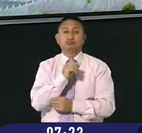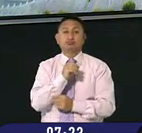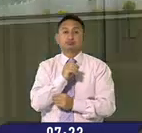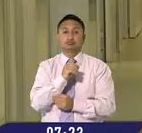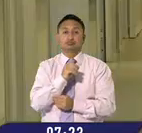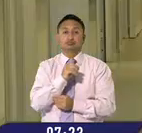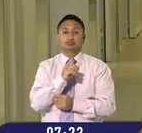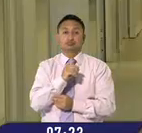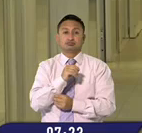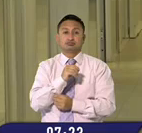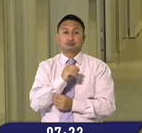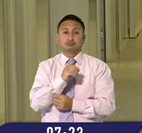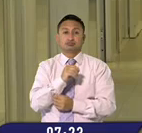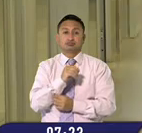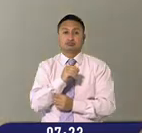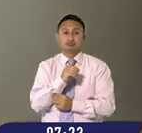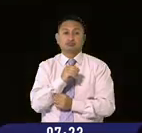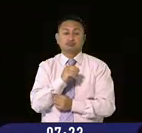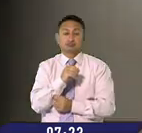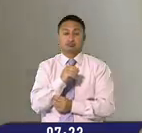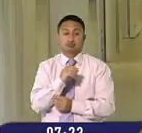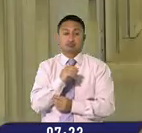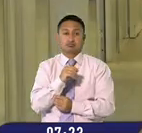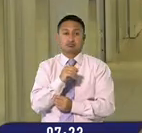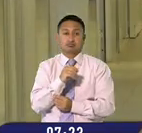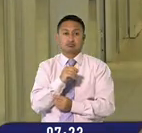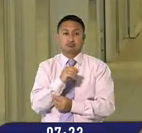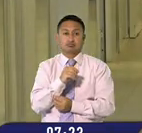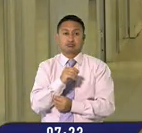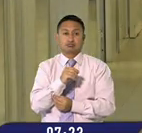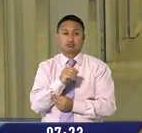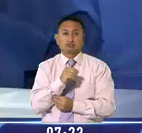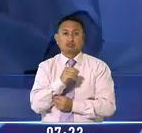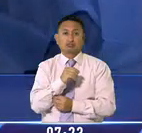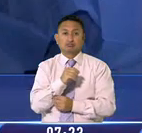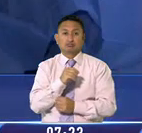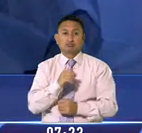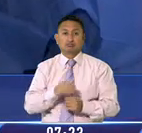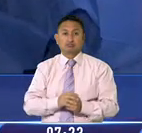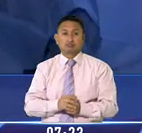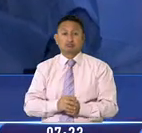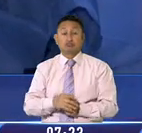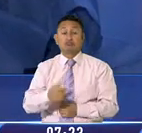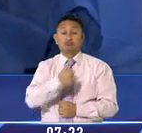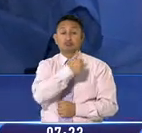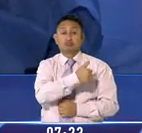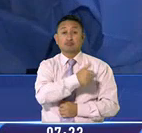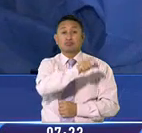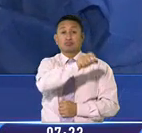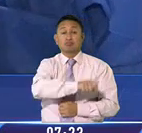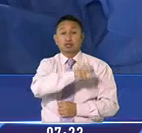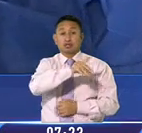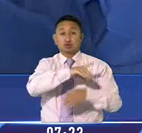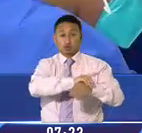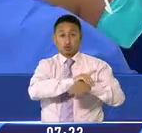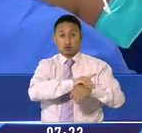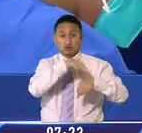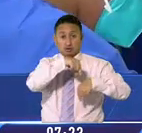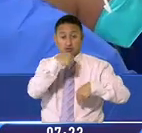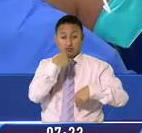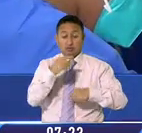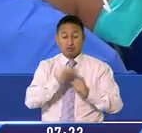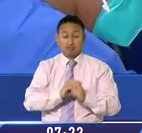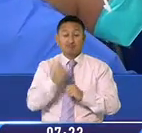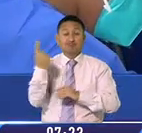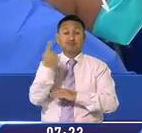El primer caso de la variante Omicron fue confirmado por los funcionarios del Ministerio de Salud Pública. Se trata de un médico